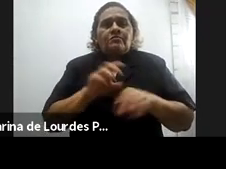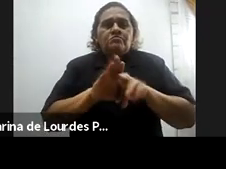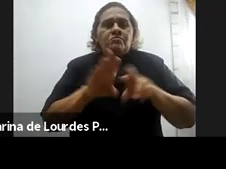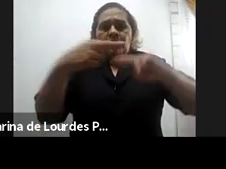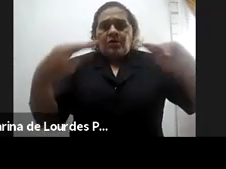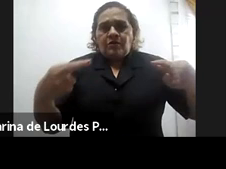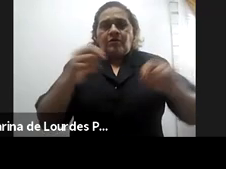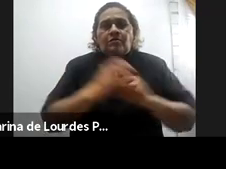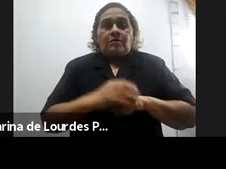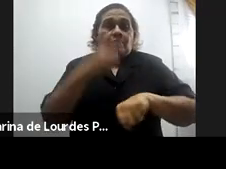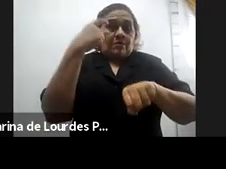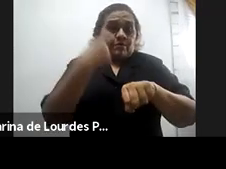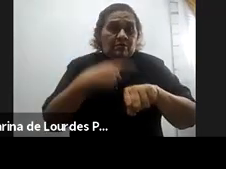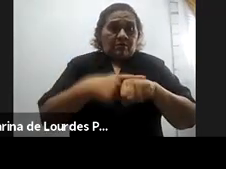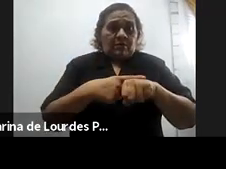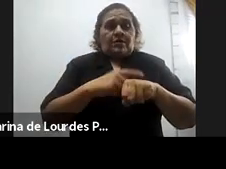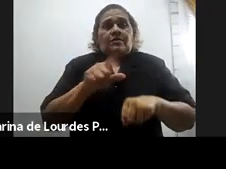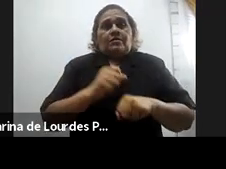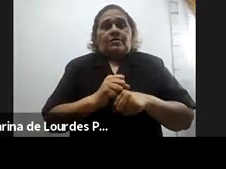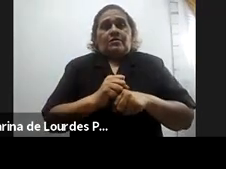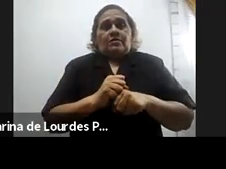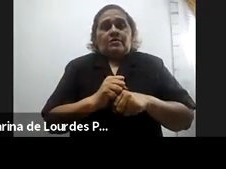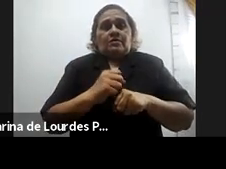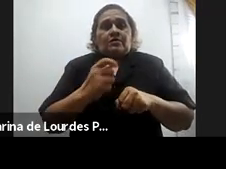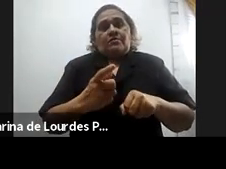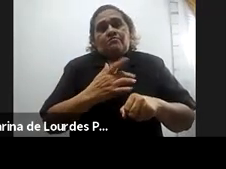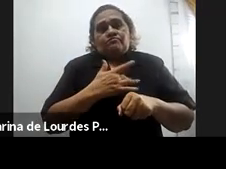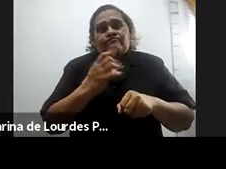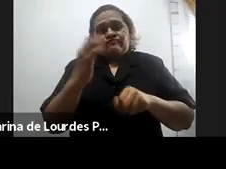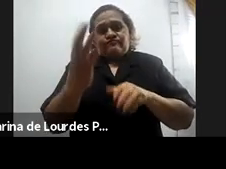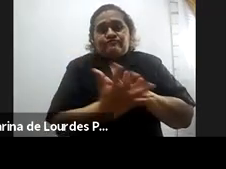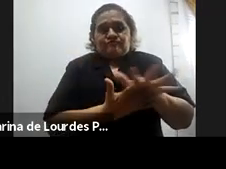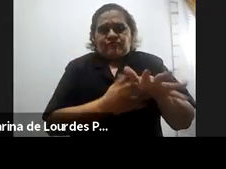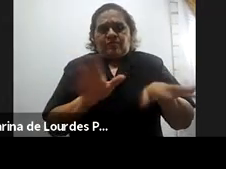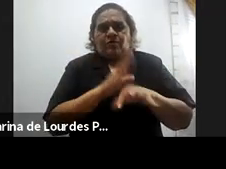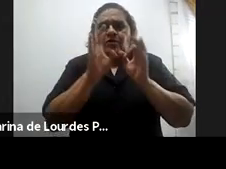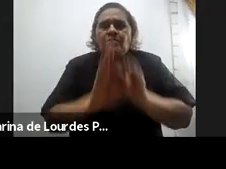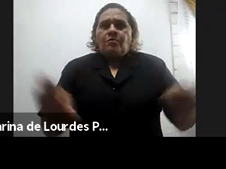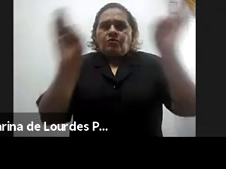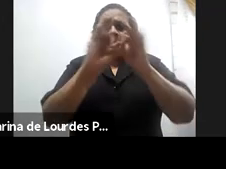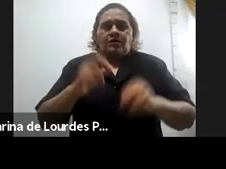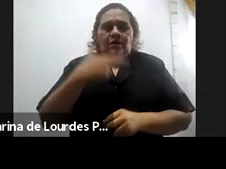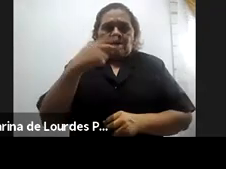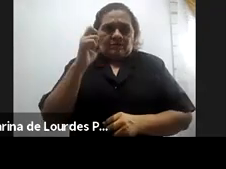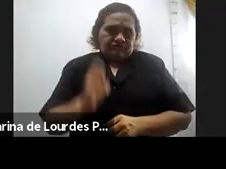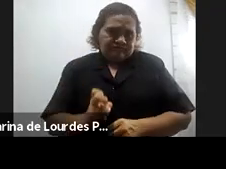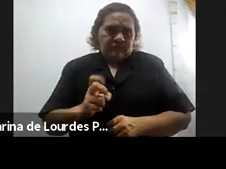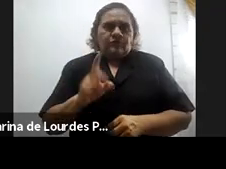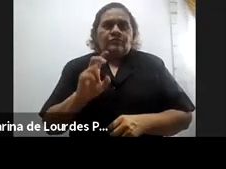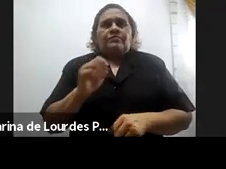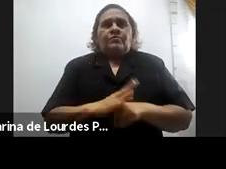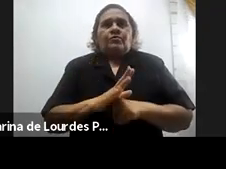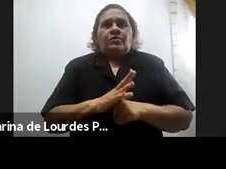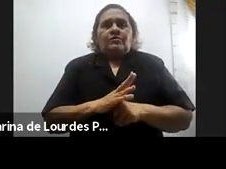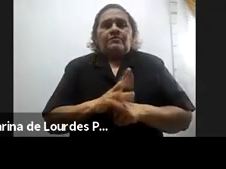las enfermedades cardiometabólicas y el pie, no? ¿O por qué es tan importante que estemos platicando de esto hoy? Porque